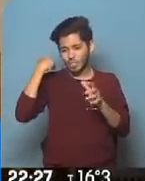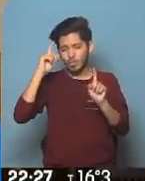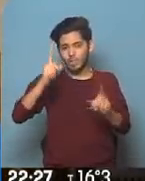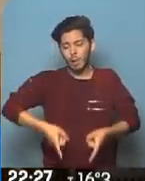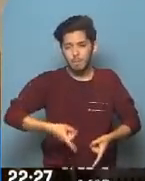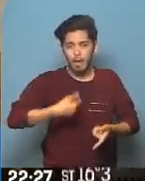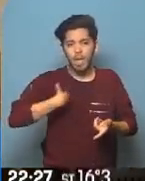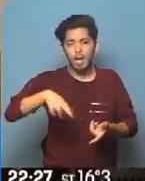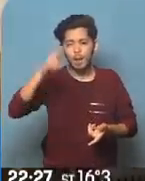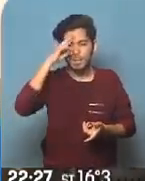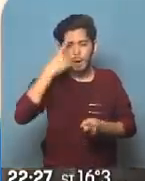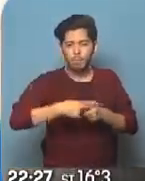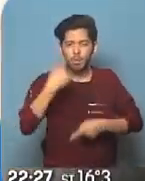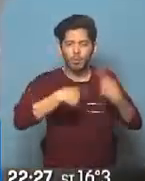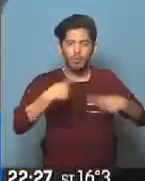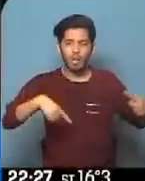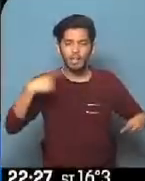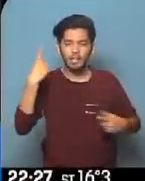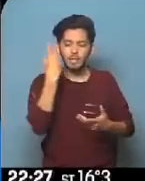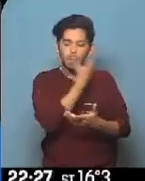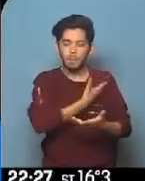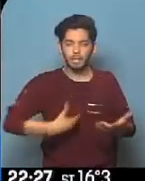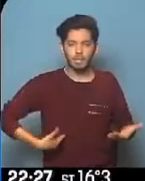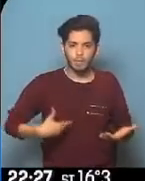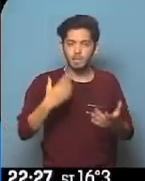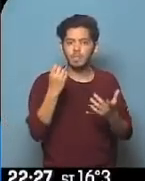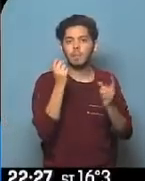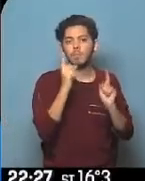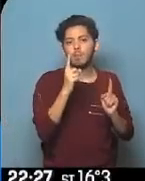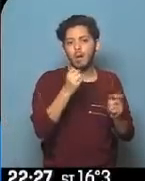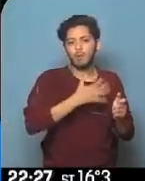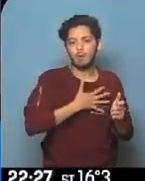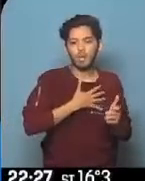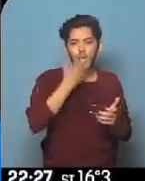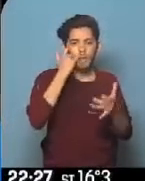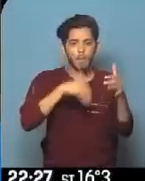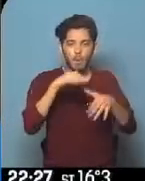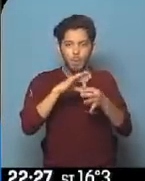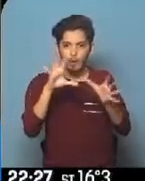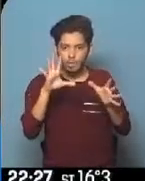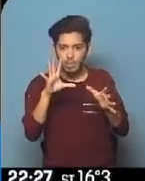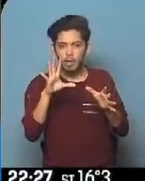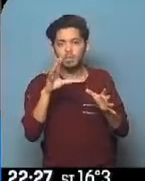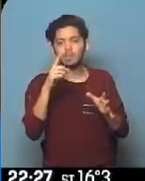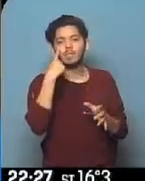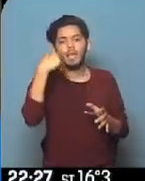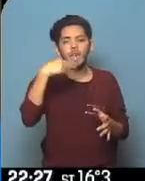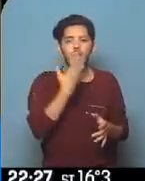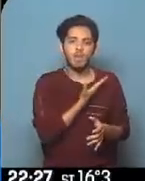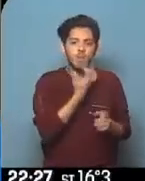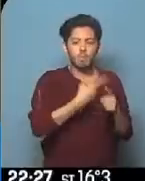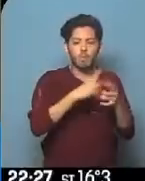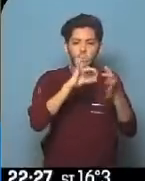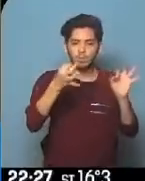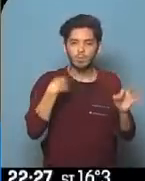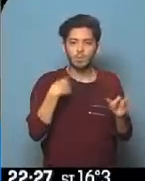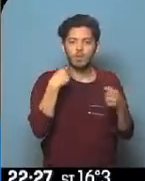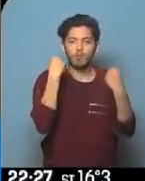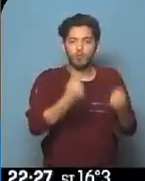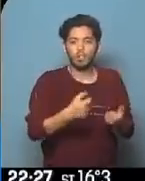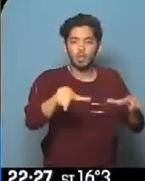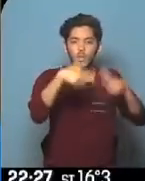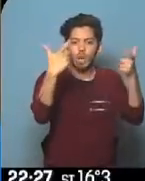como republicanas. Esta vez es el turno del tratado INF, por las siglas en inglés, Fuerzas